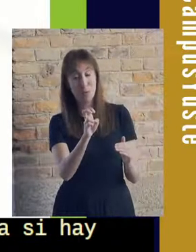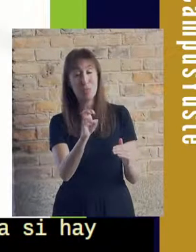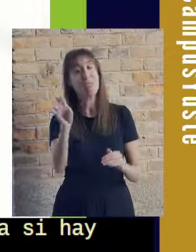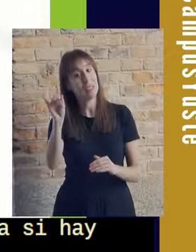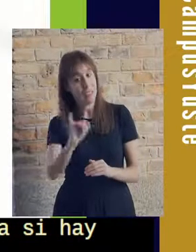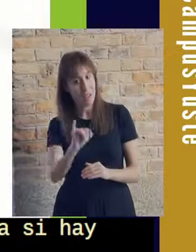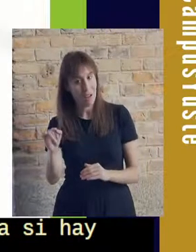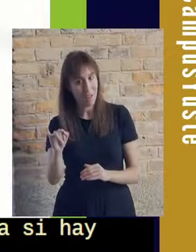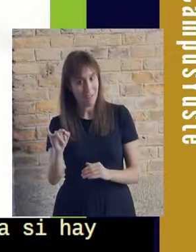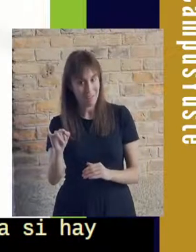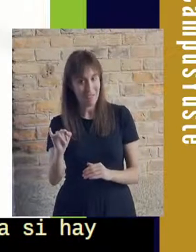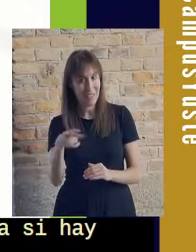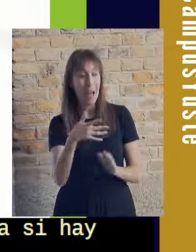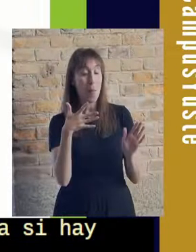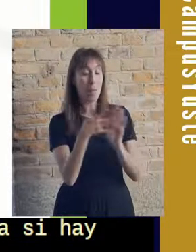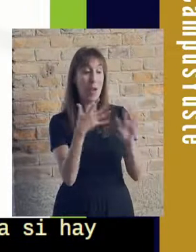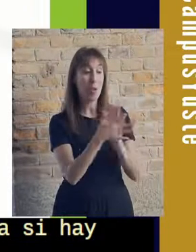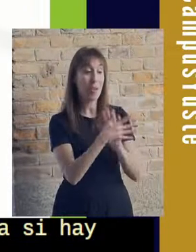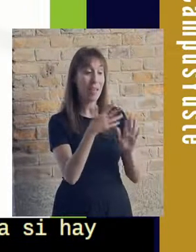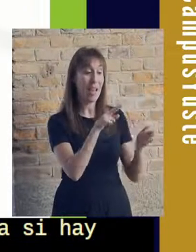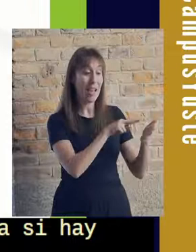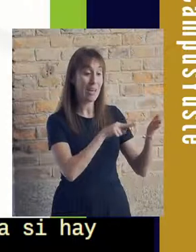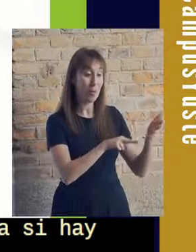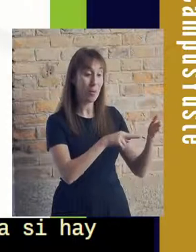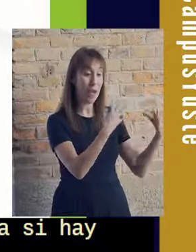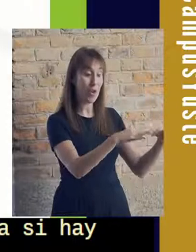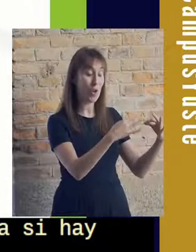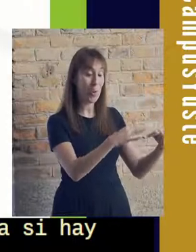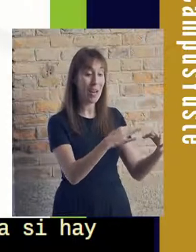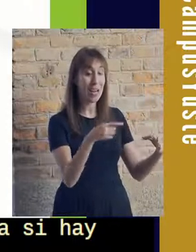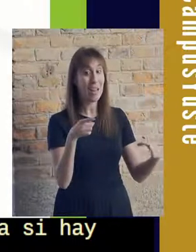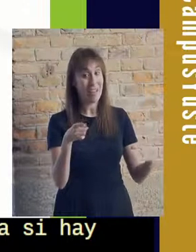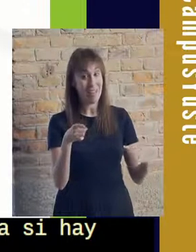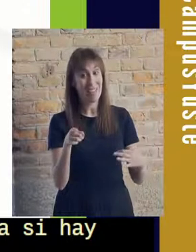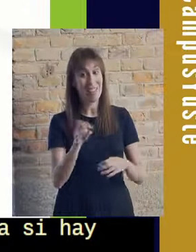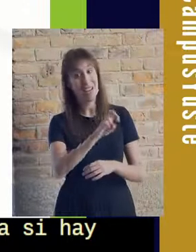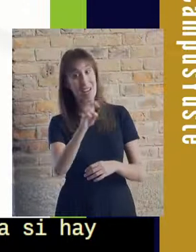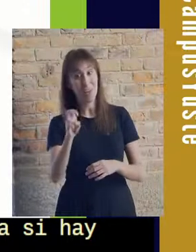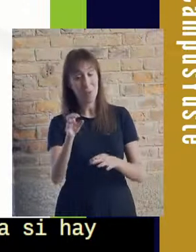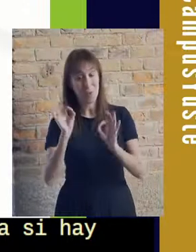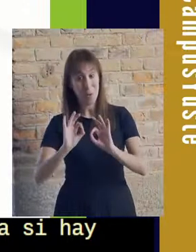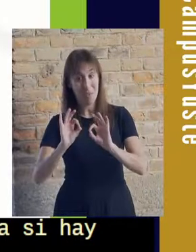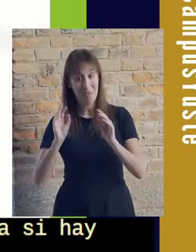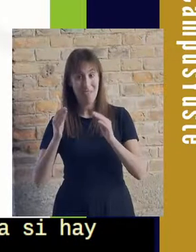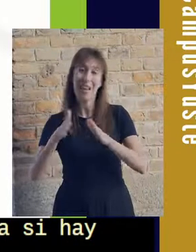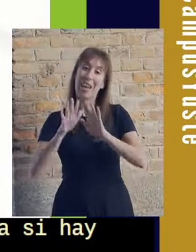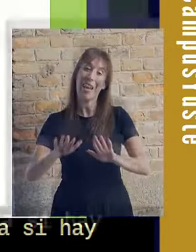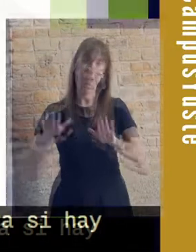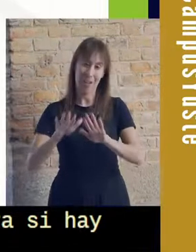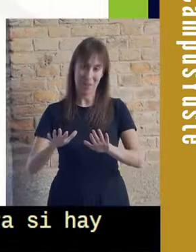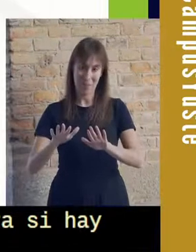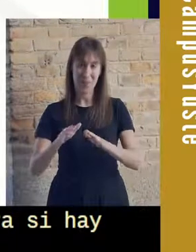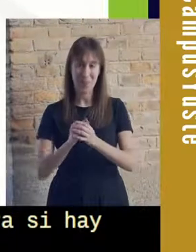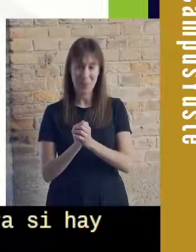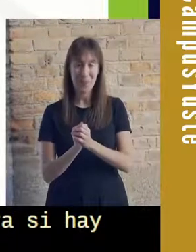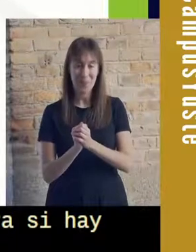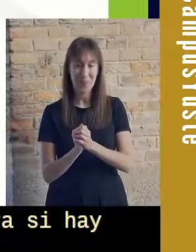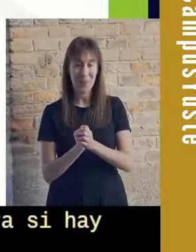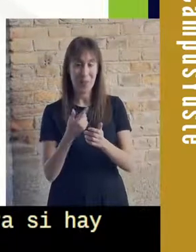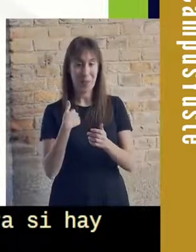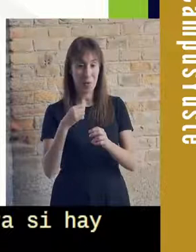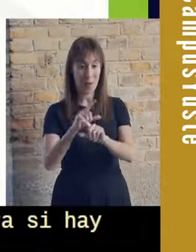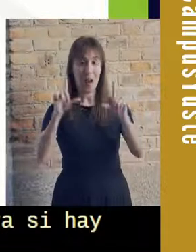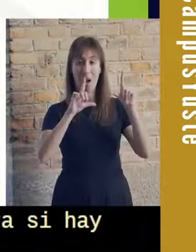velocidad de lectura es normal y la velocidad para personas sordas es más lenta Entonces tenemos la esto lo pongo aquí en